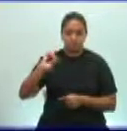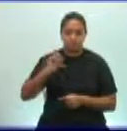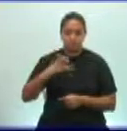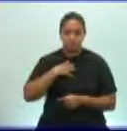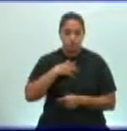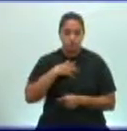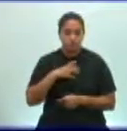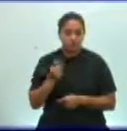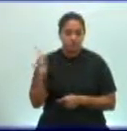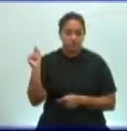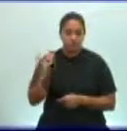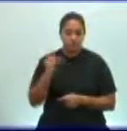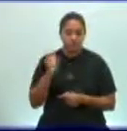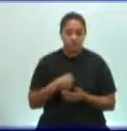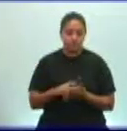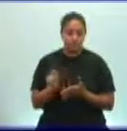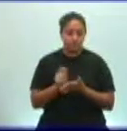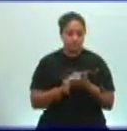Adelante.